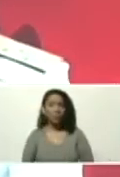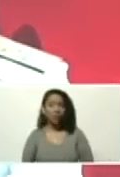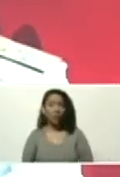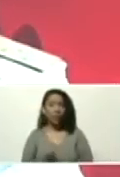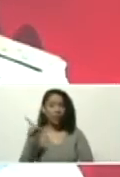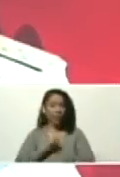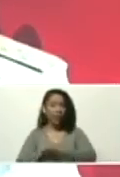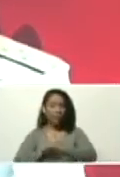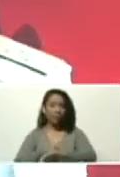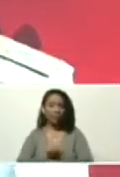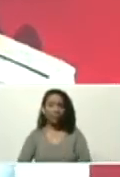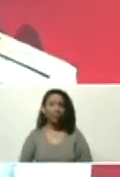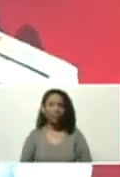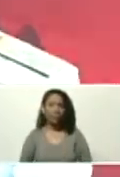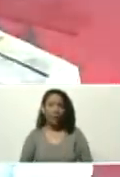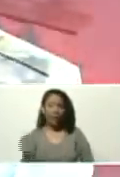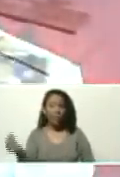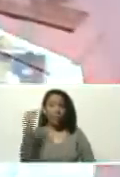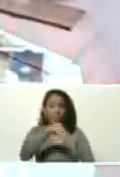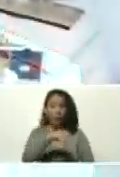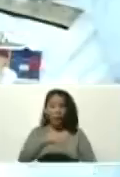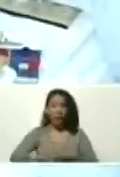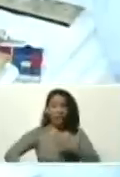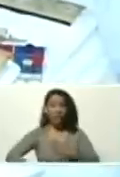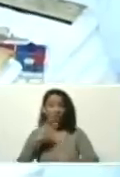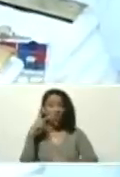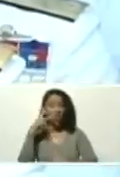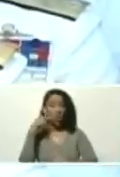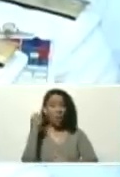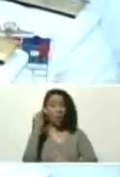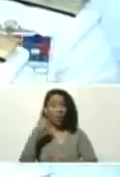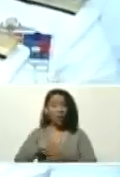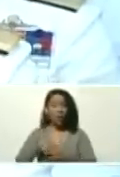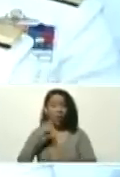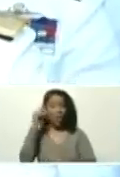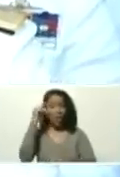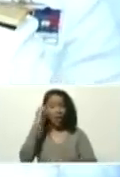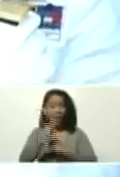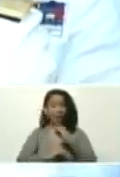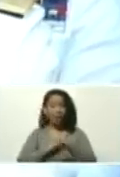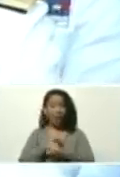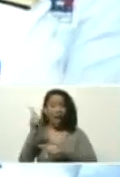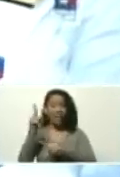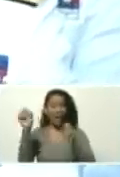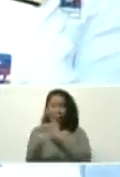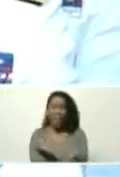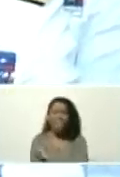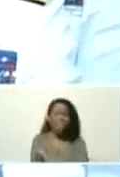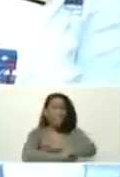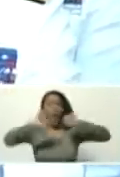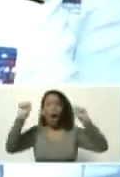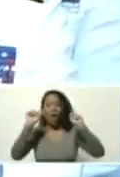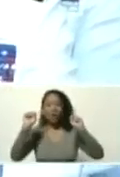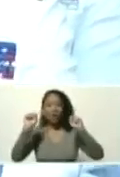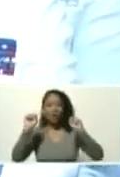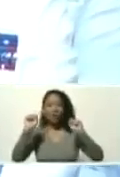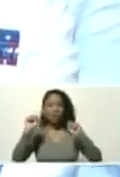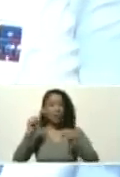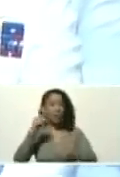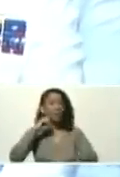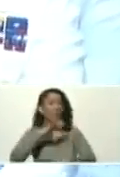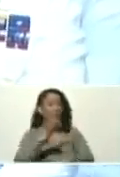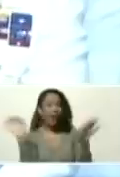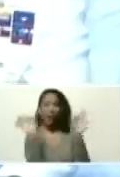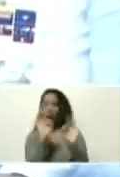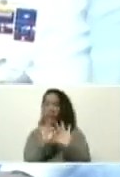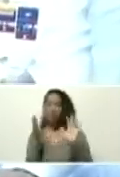y ordenadas por el Fondo Monetario Internacional. Fue un estallido espontáneo y sin precedentes en la